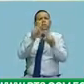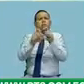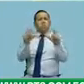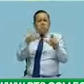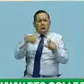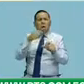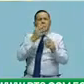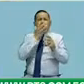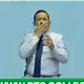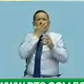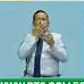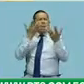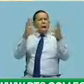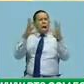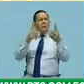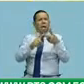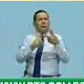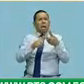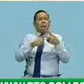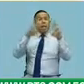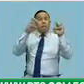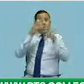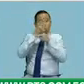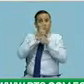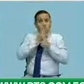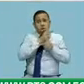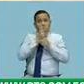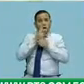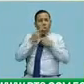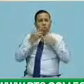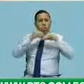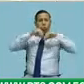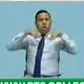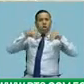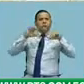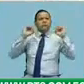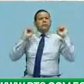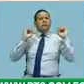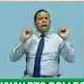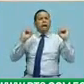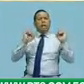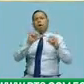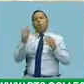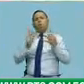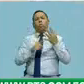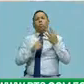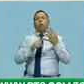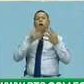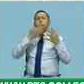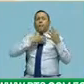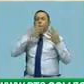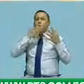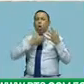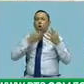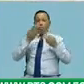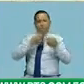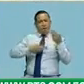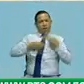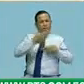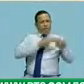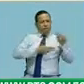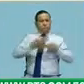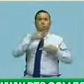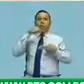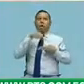no había distanciamiento social y medidas de bioseguridad menos. Mientras que en Ambato, el mercado mayorista es el principal foco